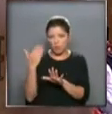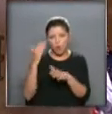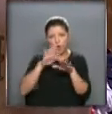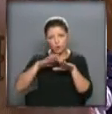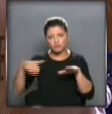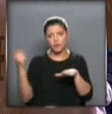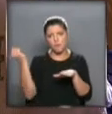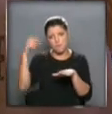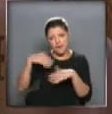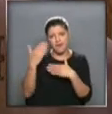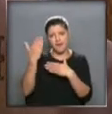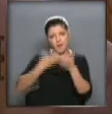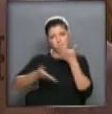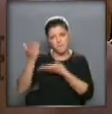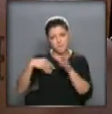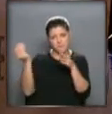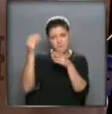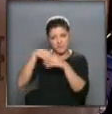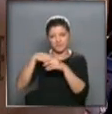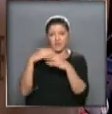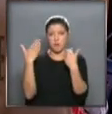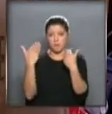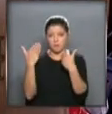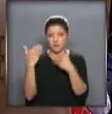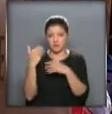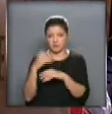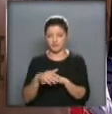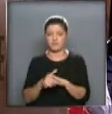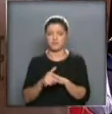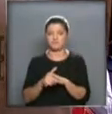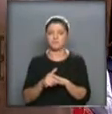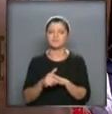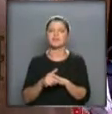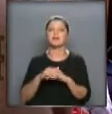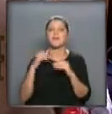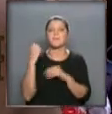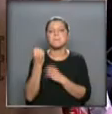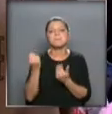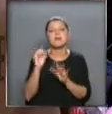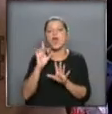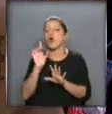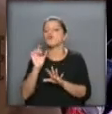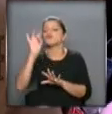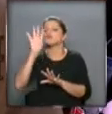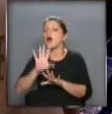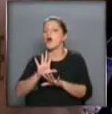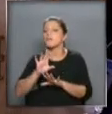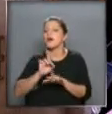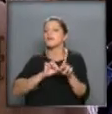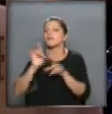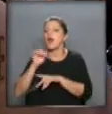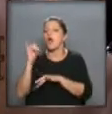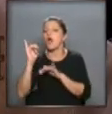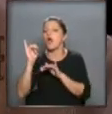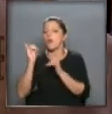todos puedan participar, por ejemplo, de una orquesta sinfónica o de un coro, claro. Pero sin que esto sea exclusivo, porque por ahí algunos